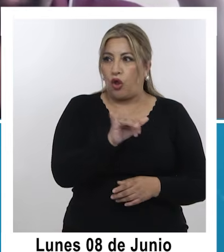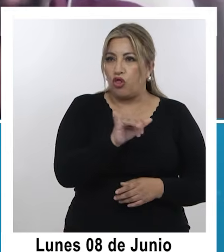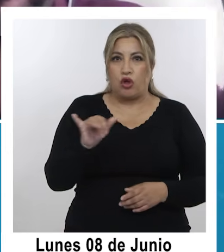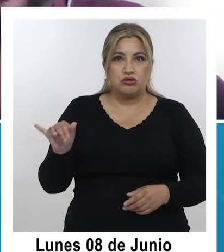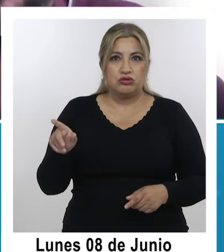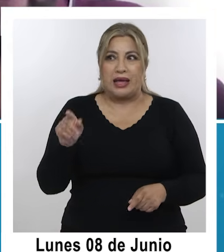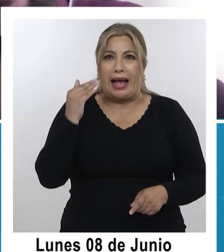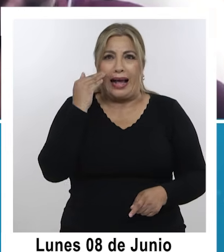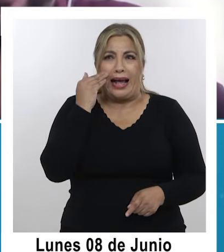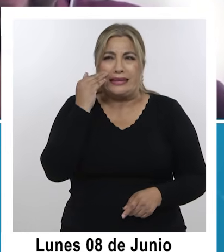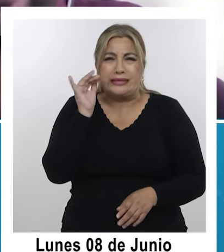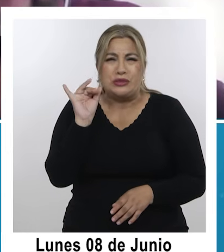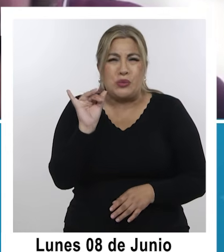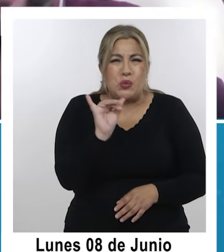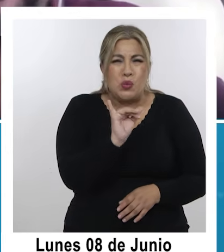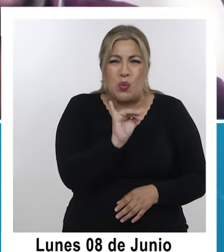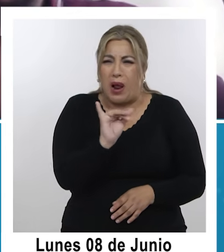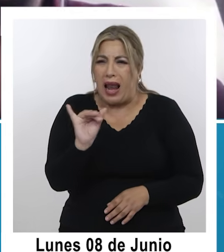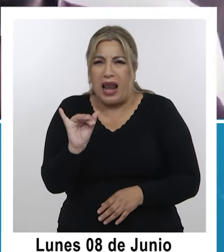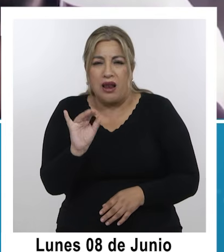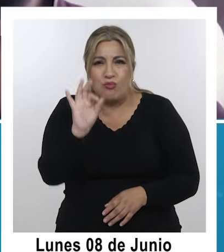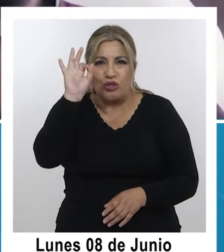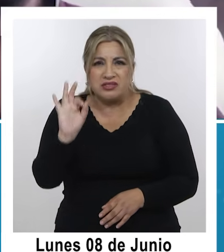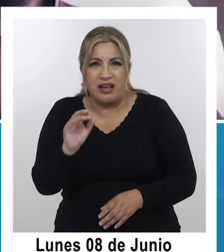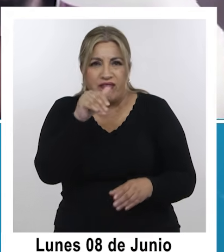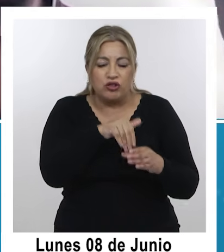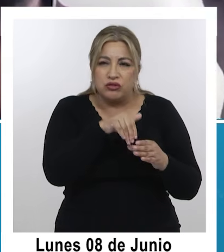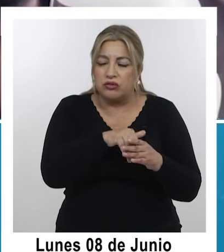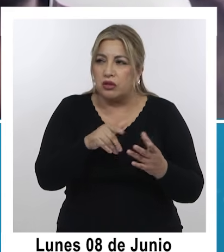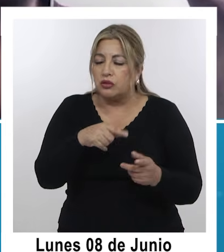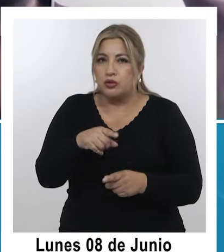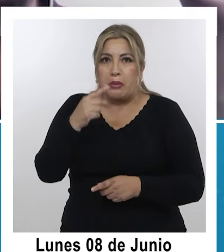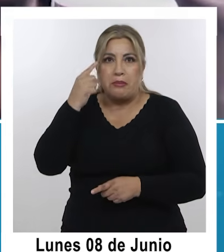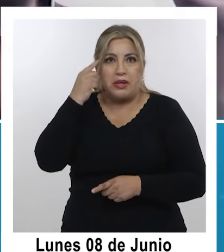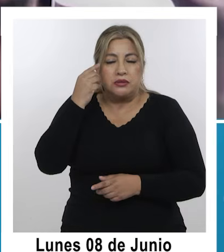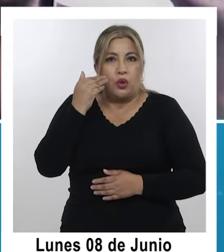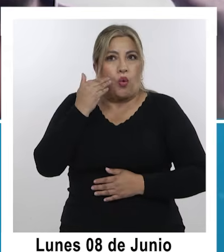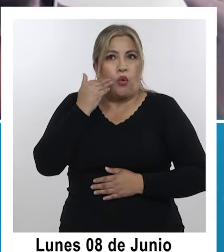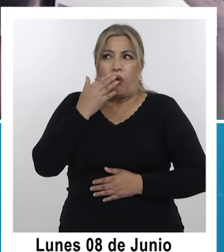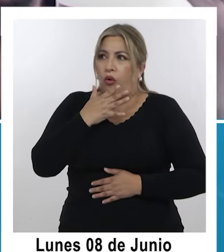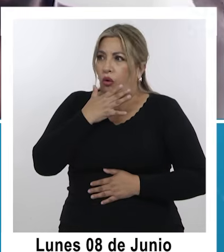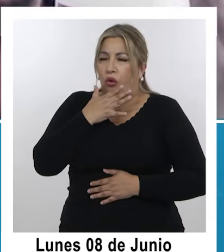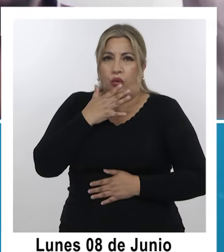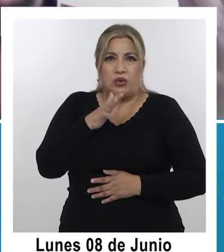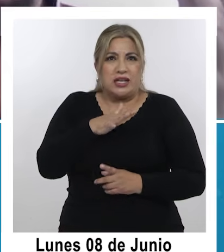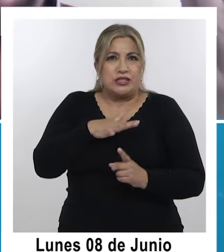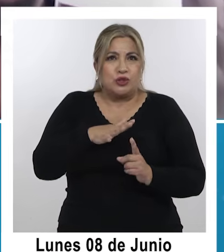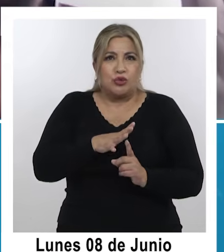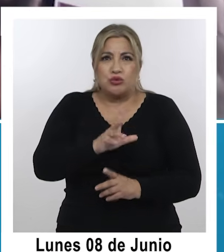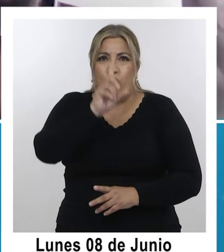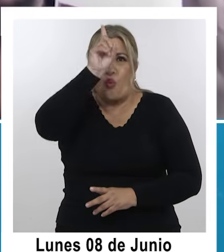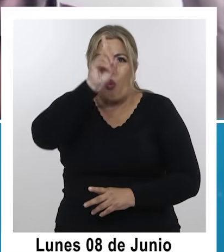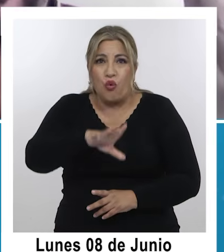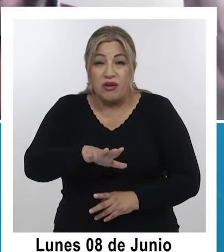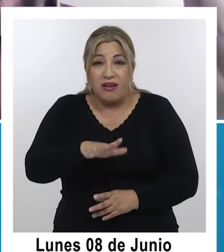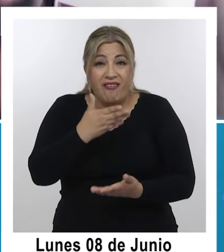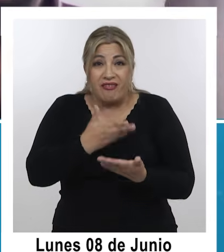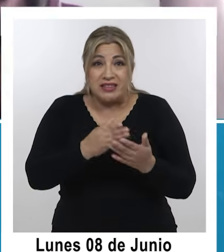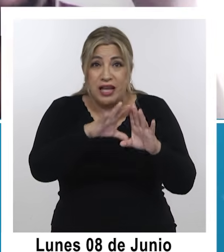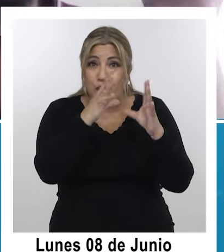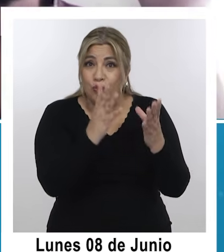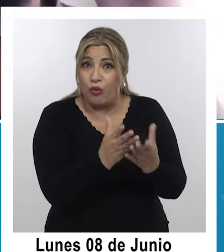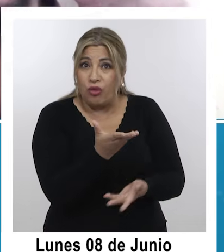de votos entre Fujimori y Sánchez, que uno dice, ¿cómo es posible? Es como un caso medio único en el mundo,